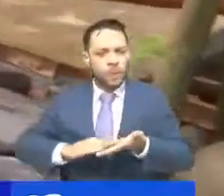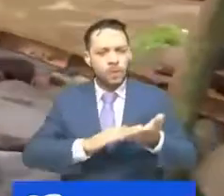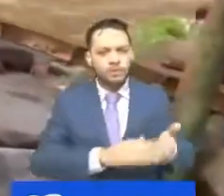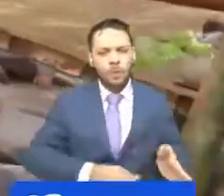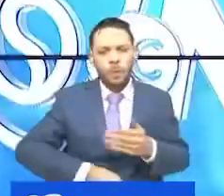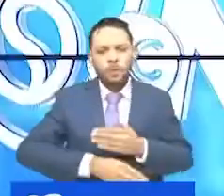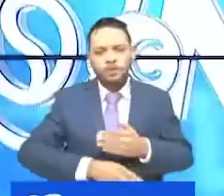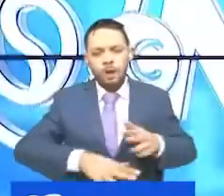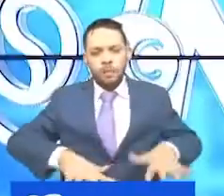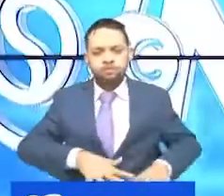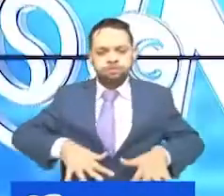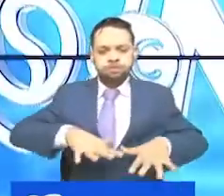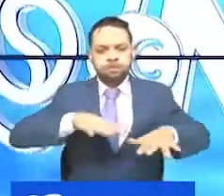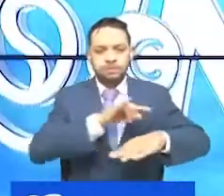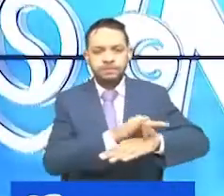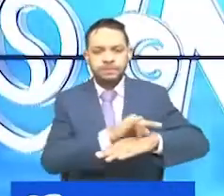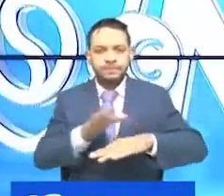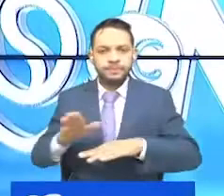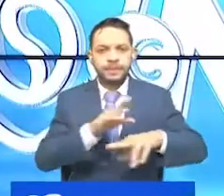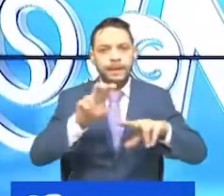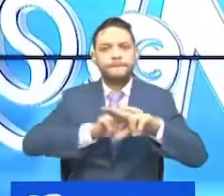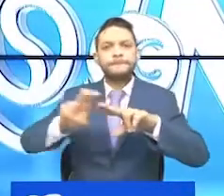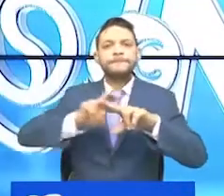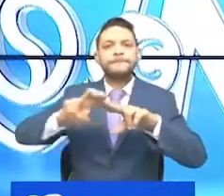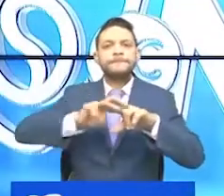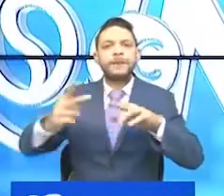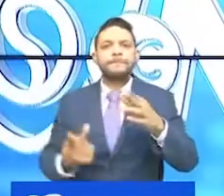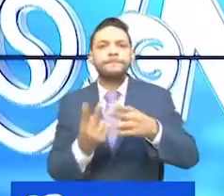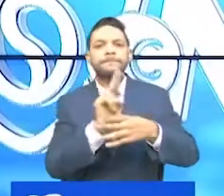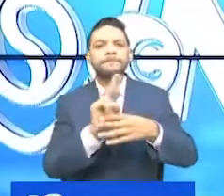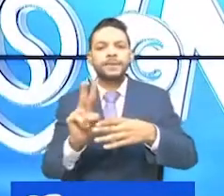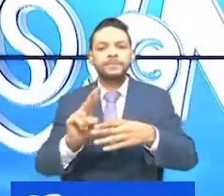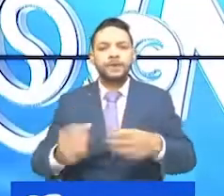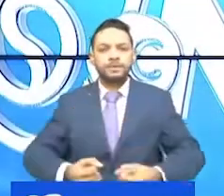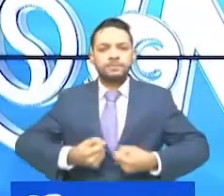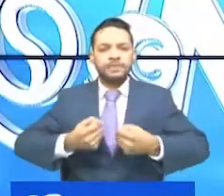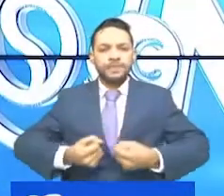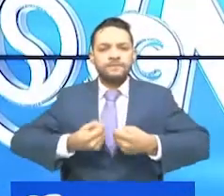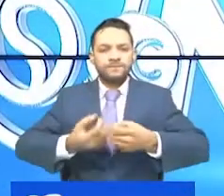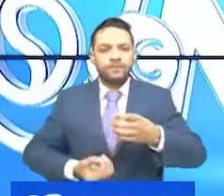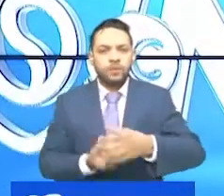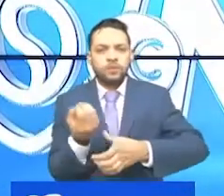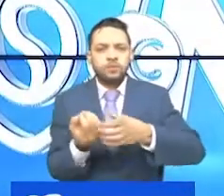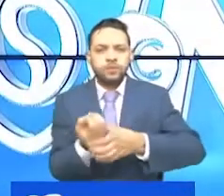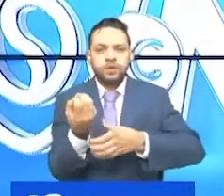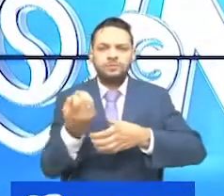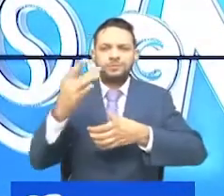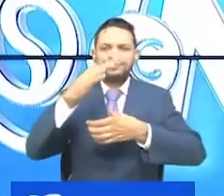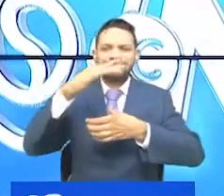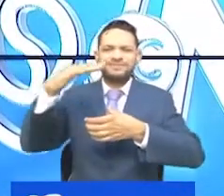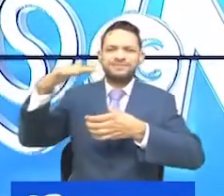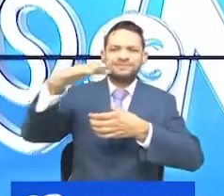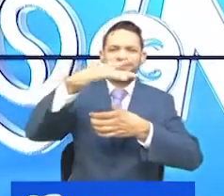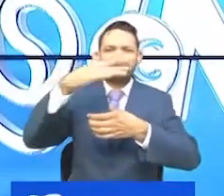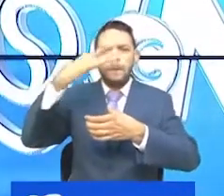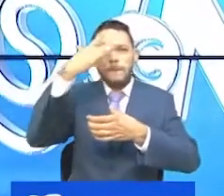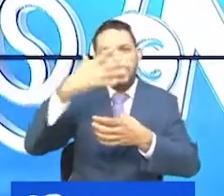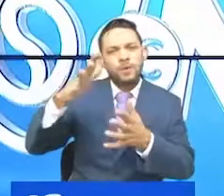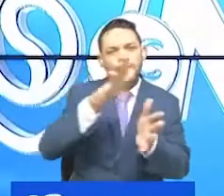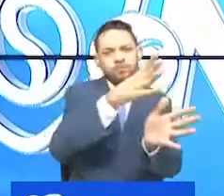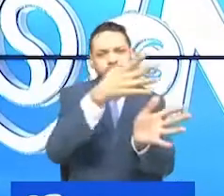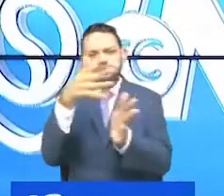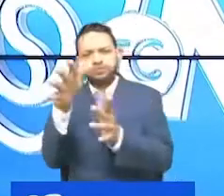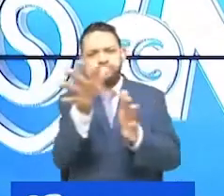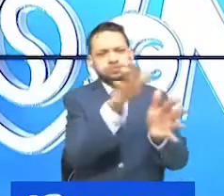sector. En Manizales y Villa María se reportó la caída de ceniza y según las autoridades esto se debe a los vientos registrados este martes.